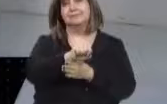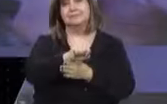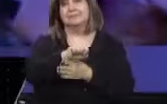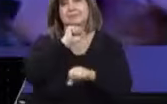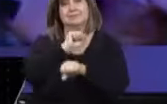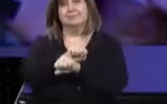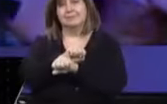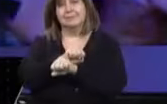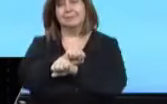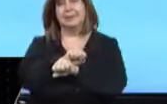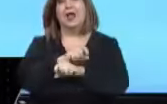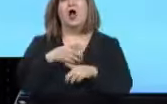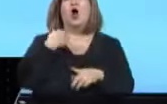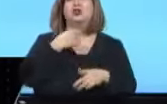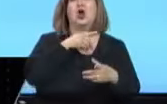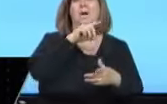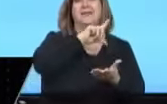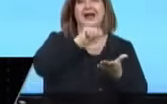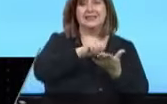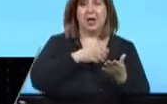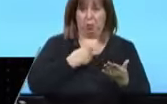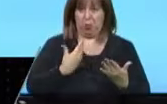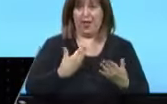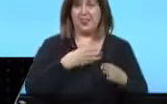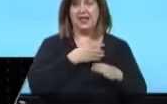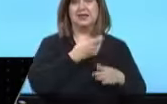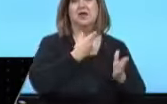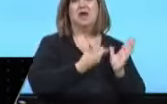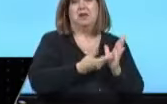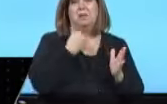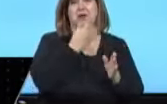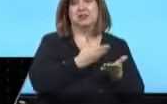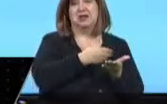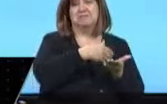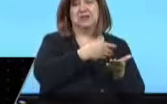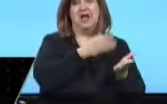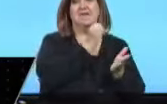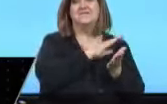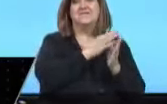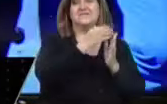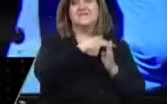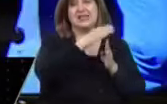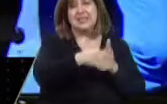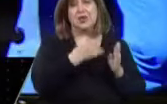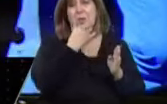viajado nadie para... Pero hay un tema ahí, es muy difícil entrar a Malí. Mali fue expulsado de la Unión